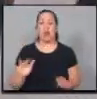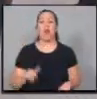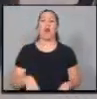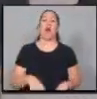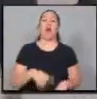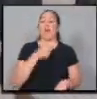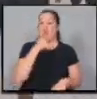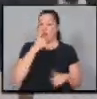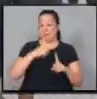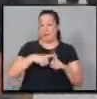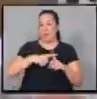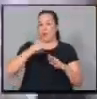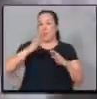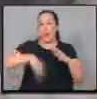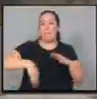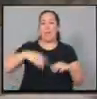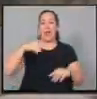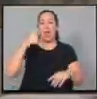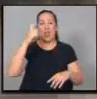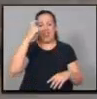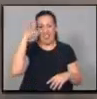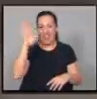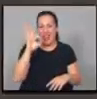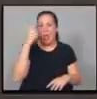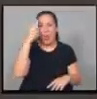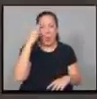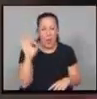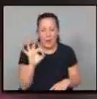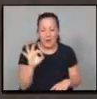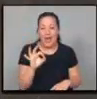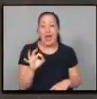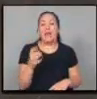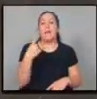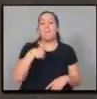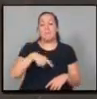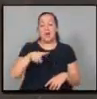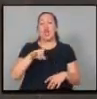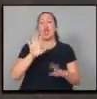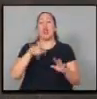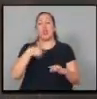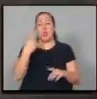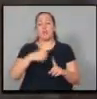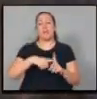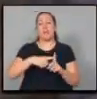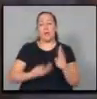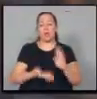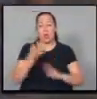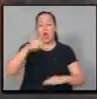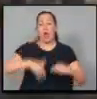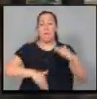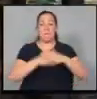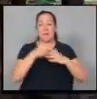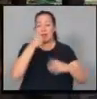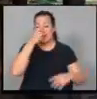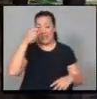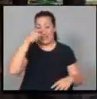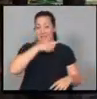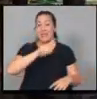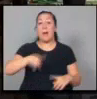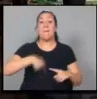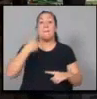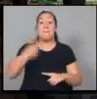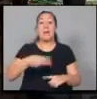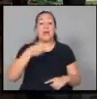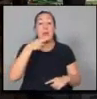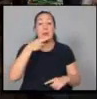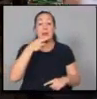un dígito, 9 grados nada más. Pero con el correr de las horas va a ir subiendo. Para hoy máxima de 27 y escuchen, mañana viernes 29,